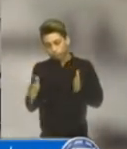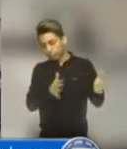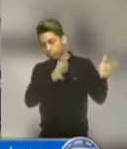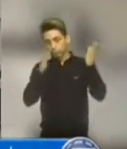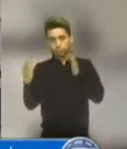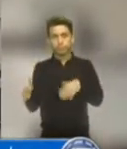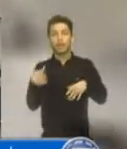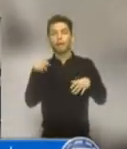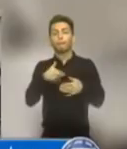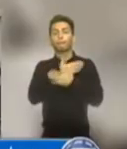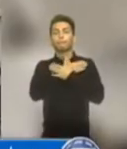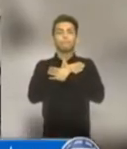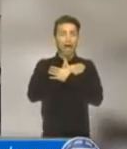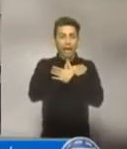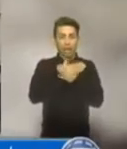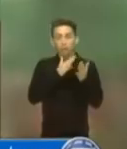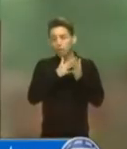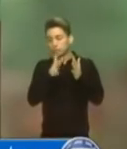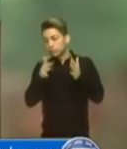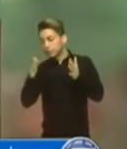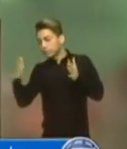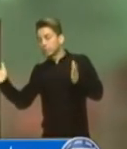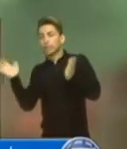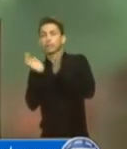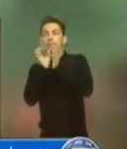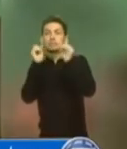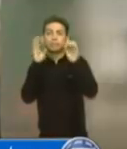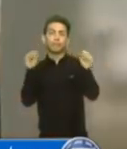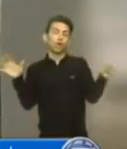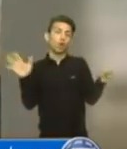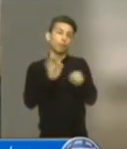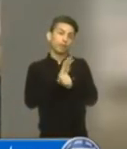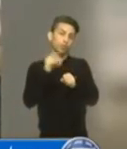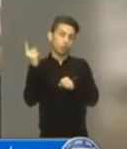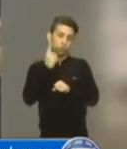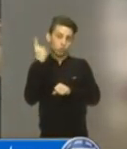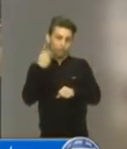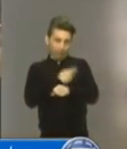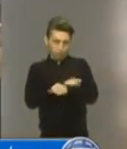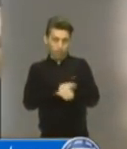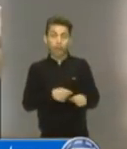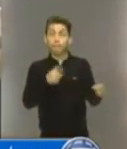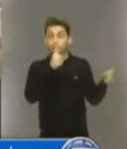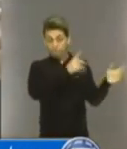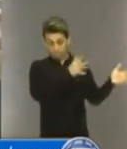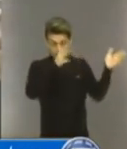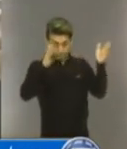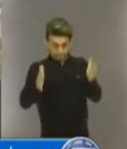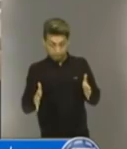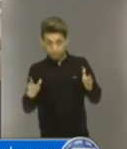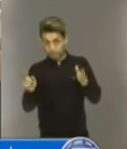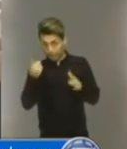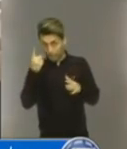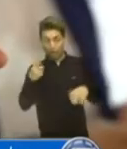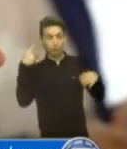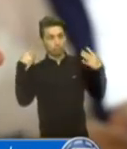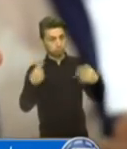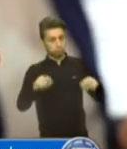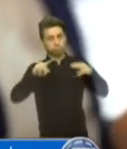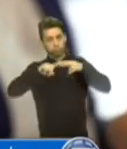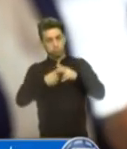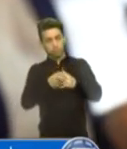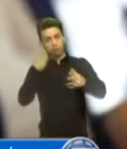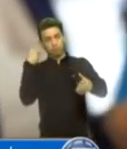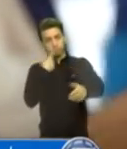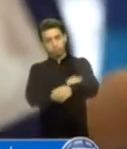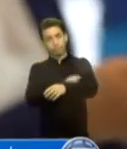este año. El Ministerio de Salud ha anunciado que al llegar esta primera dosis, inmediatamente se iniciará la vacunación en la